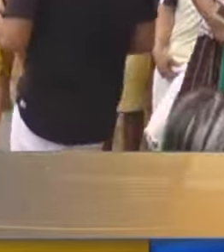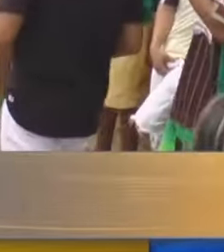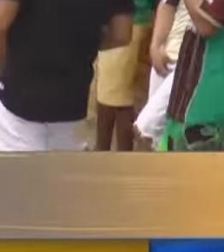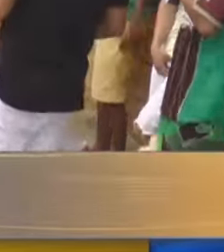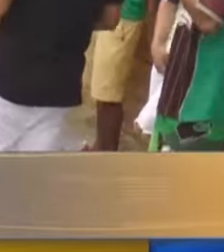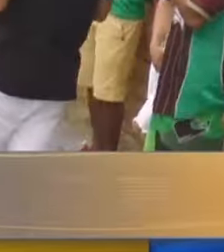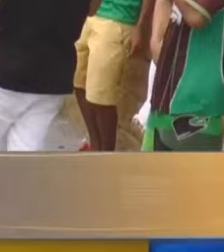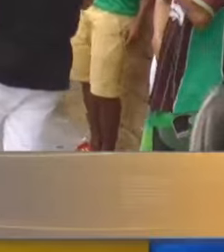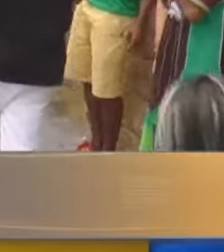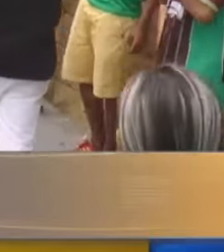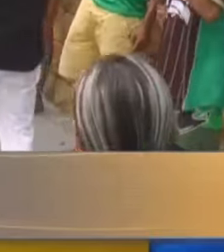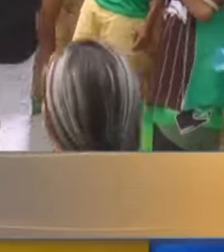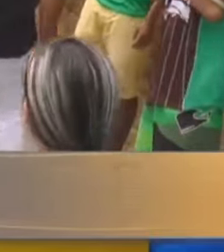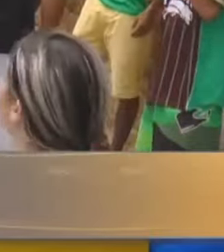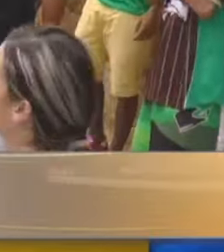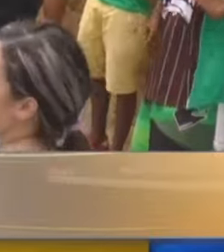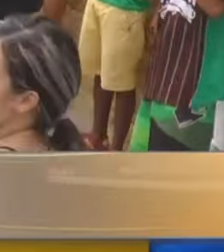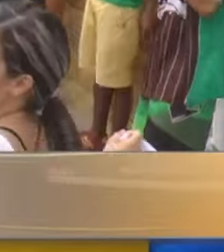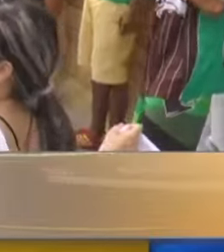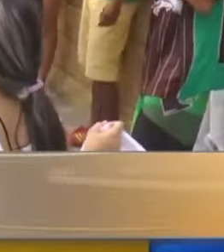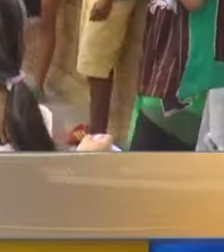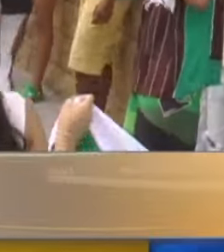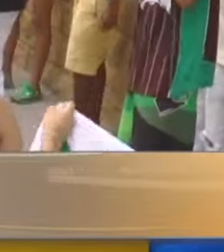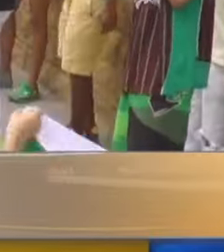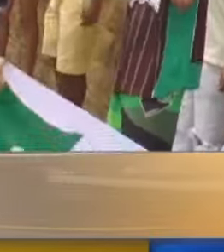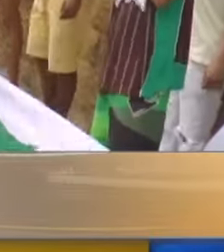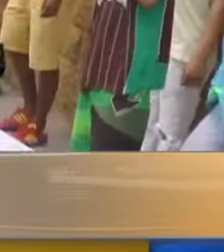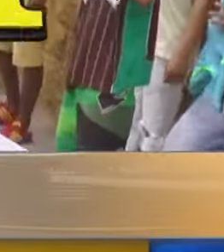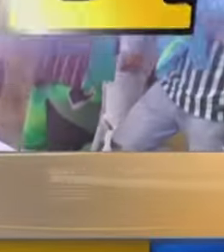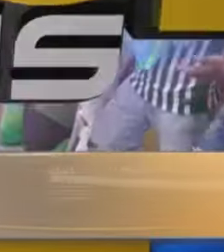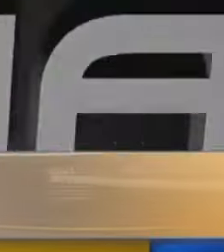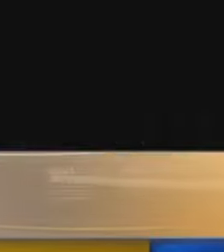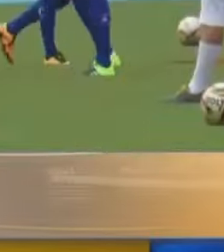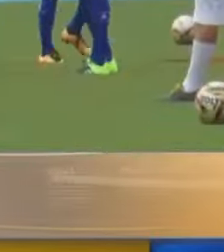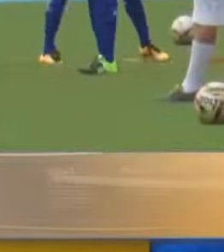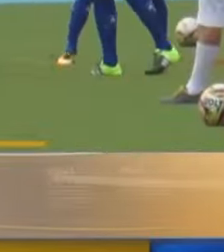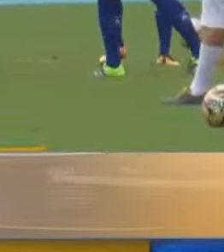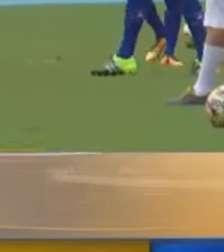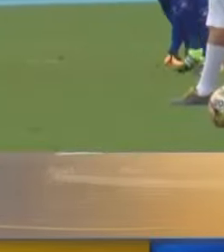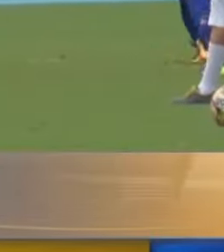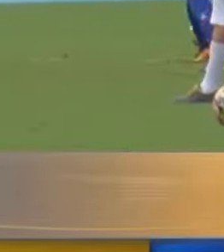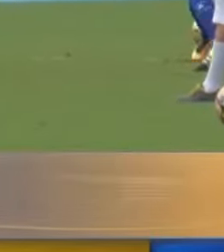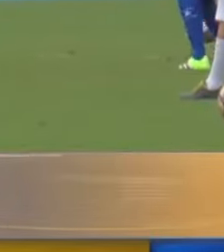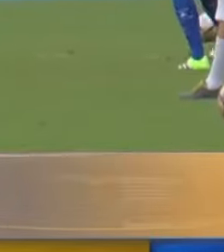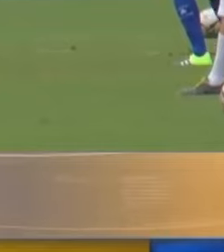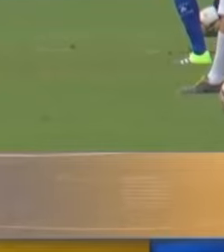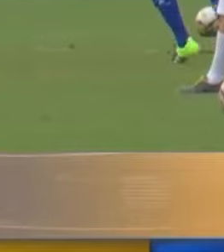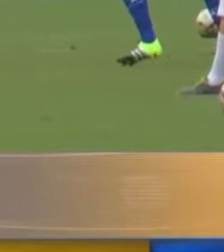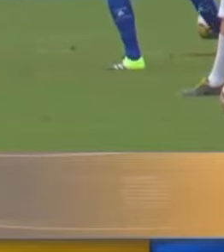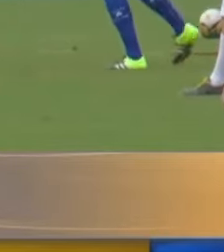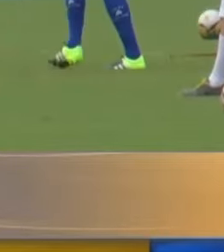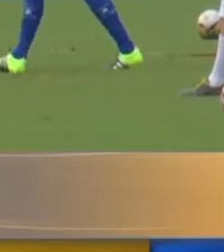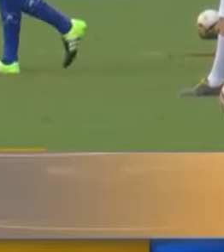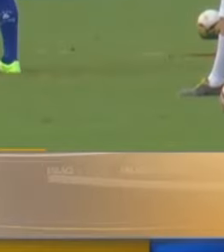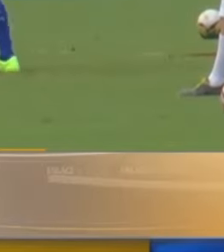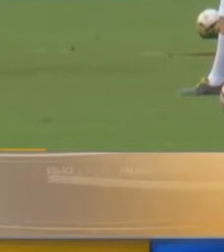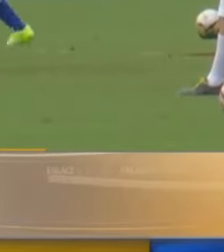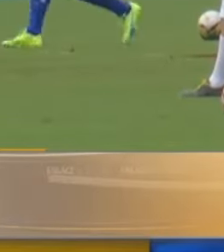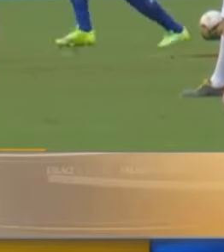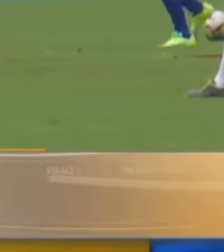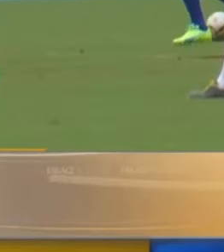Nacional se encuentra alojado en espera de su encuentro de mañana frente al Atlético Nacional. Alianza Petrolera ya tiene todo listo para el compromiso de mañana